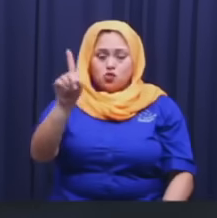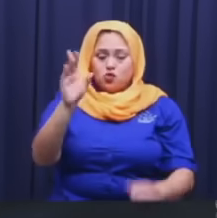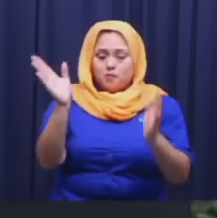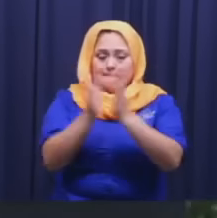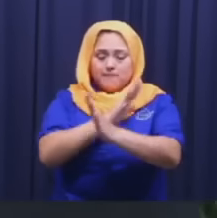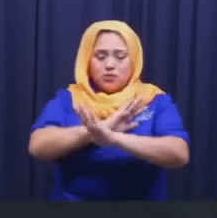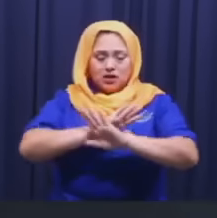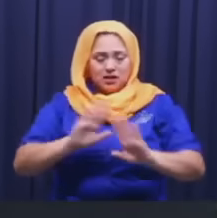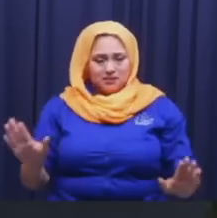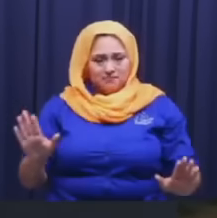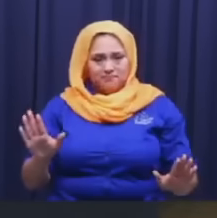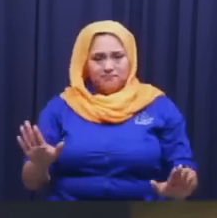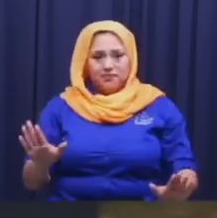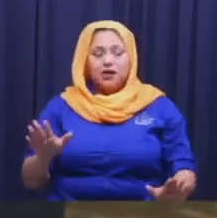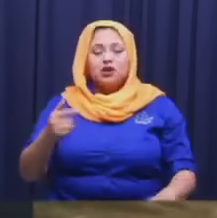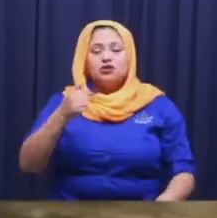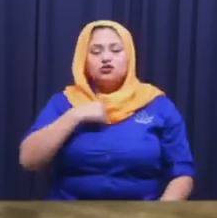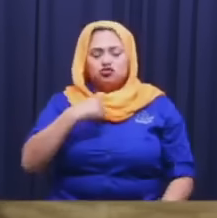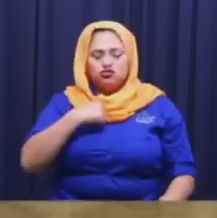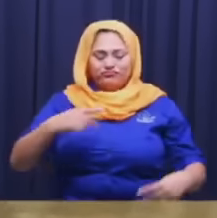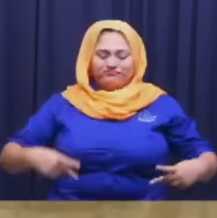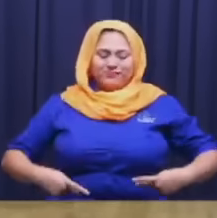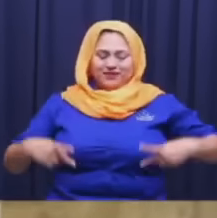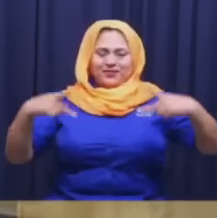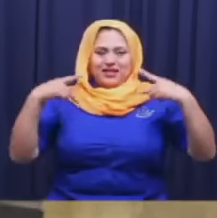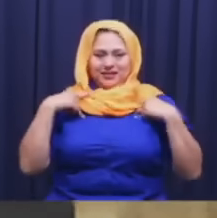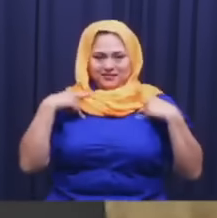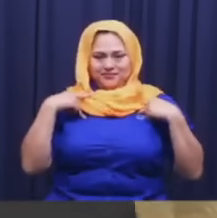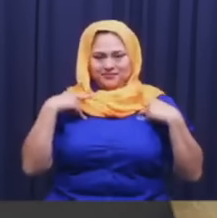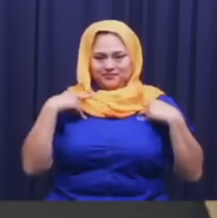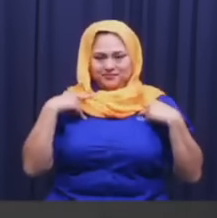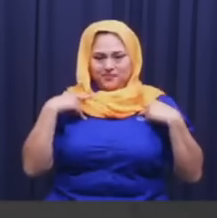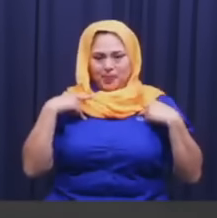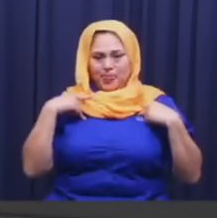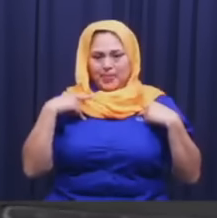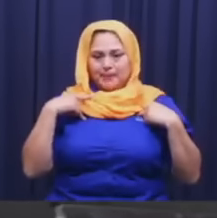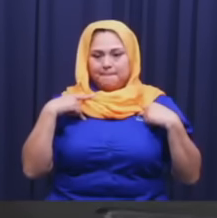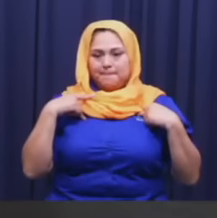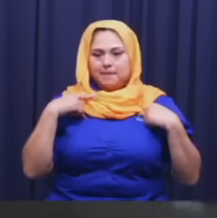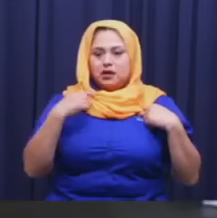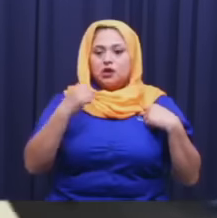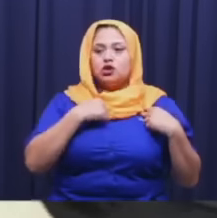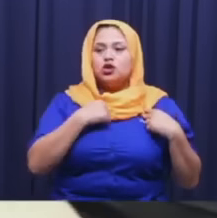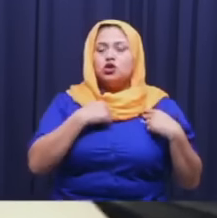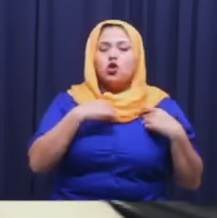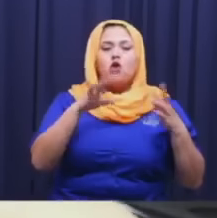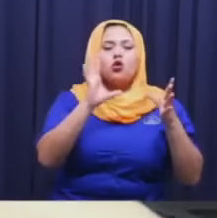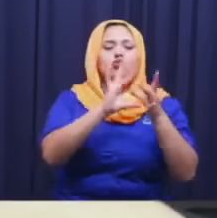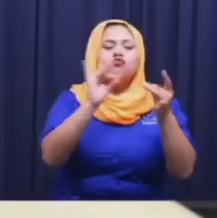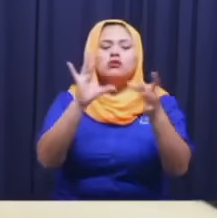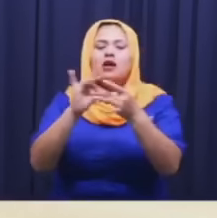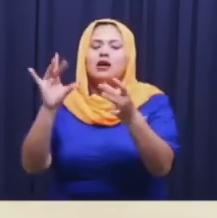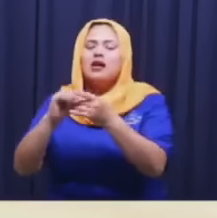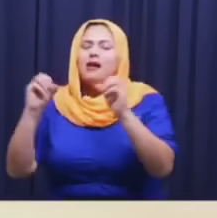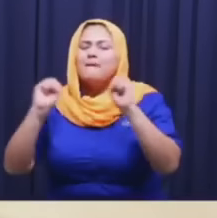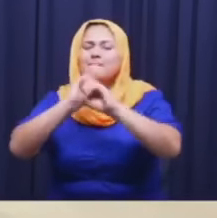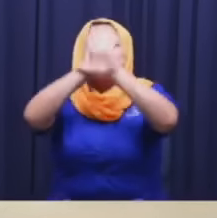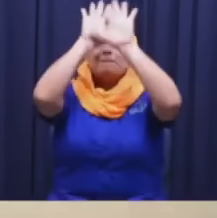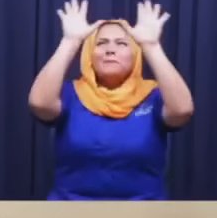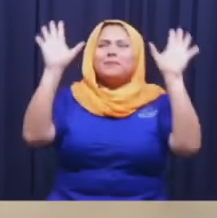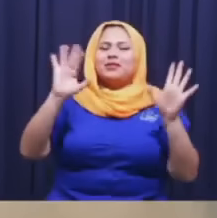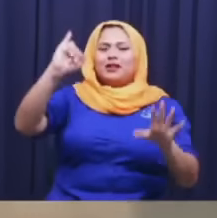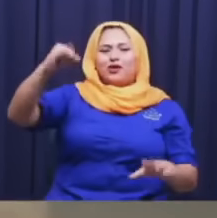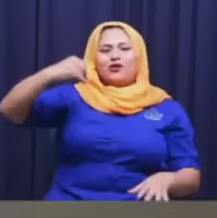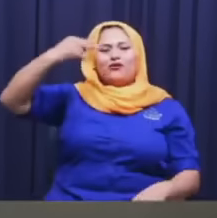moriré, sino que viviré y contaré las maravillas de Jehová.